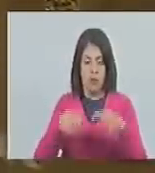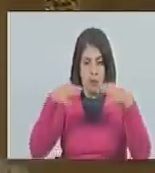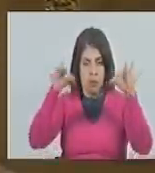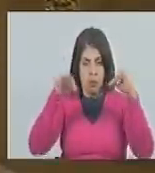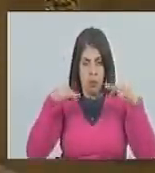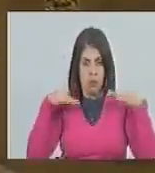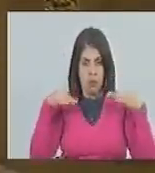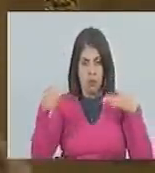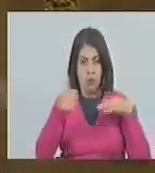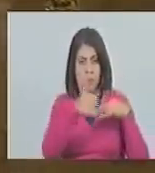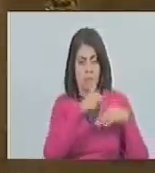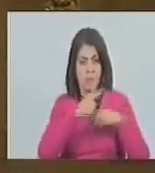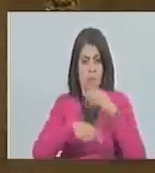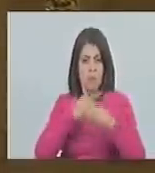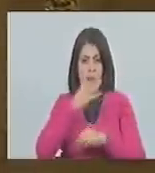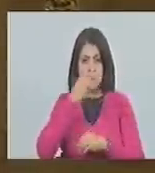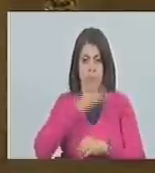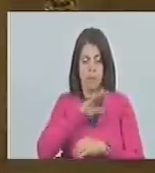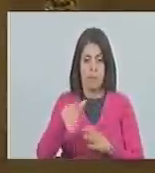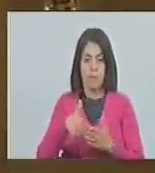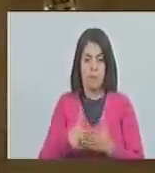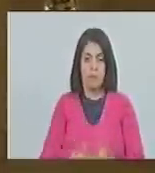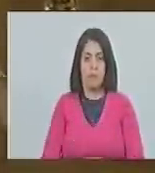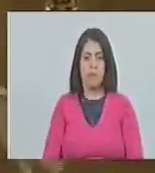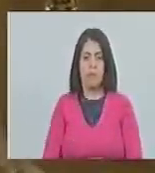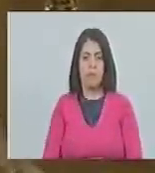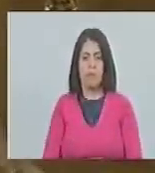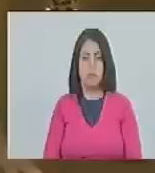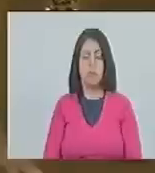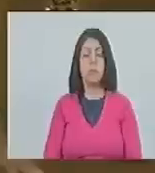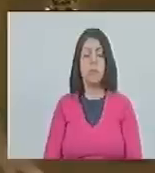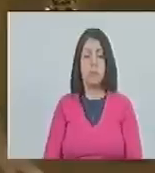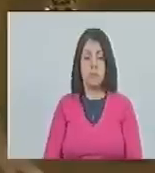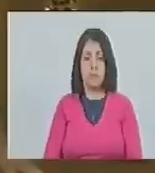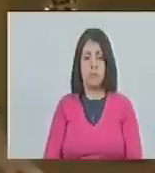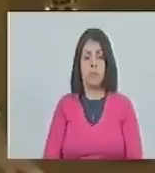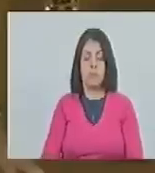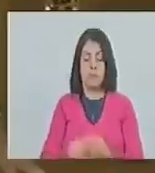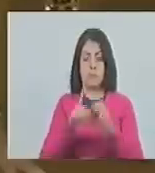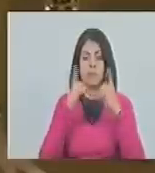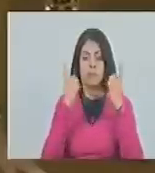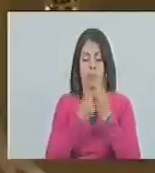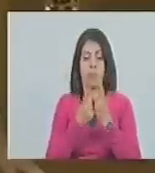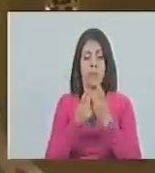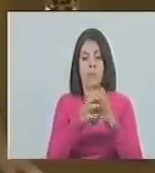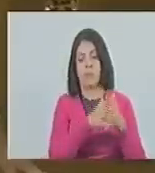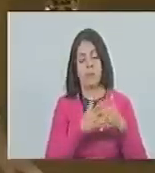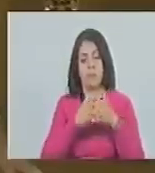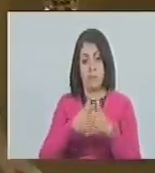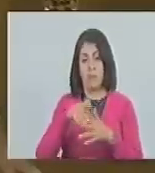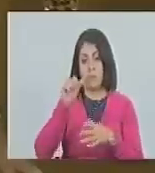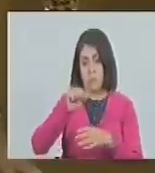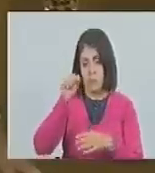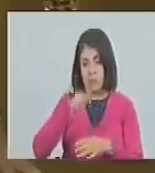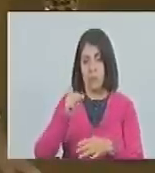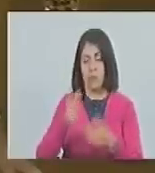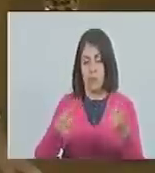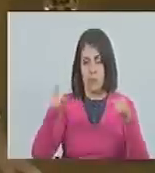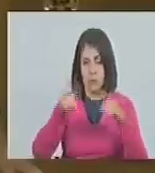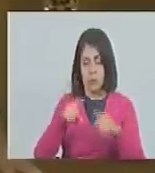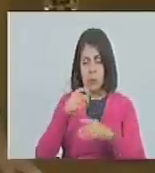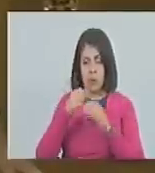consulados. Yo les garantizo que la burocracia del Departamento de Estado funciona. Funcionó en nuestro